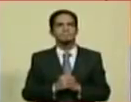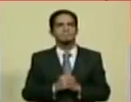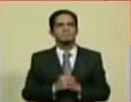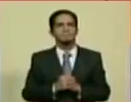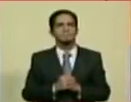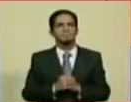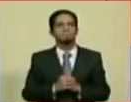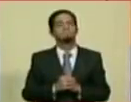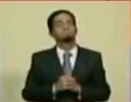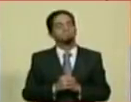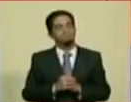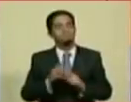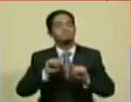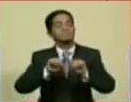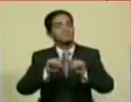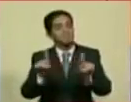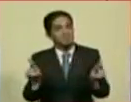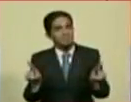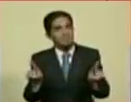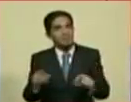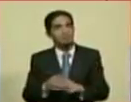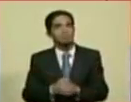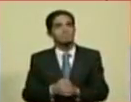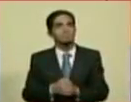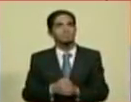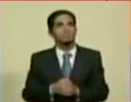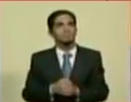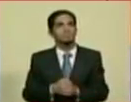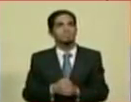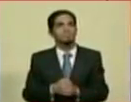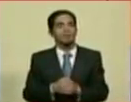Sin embargo, los marcadores